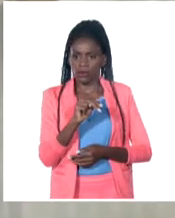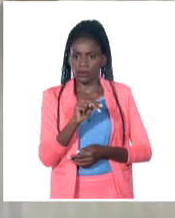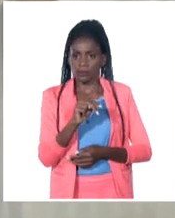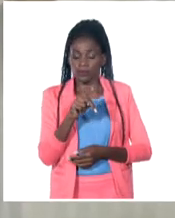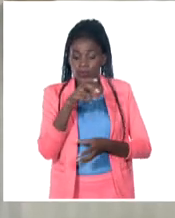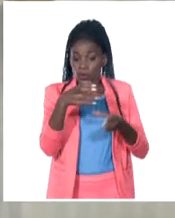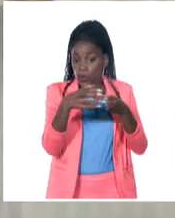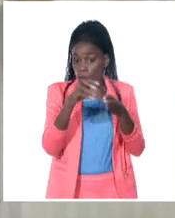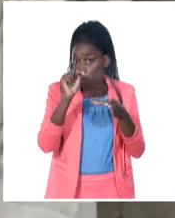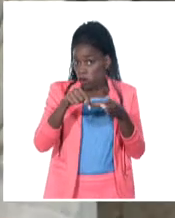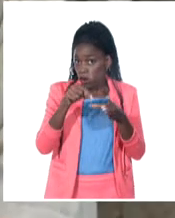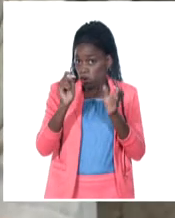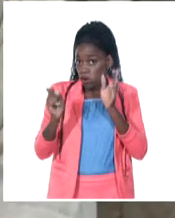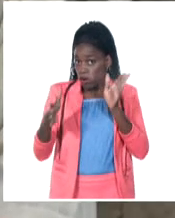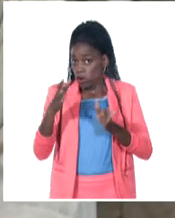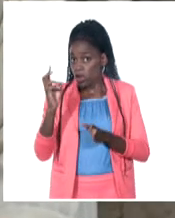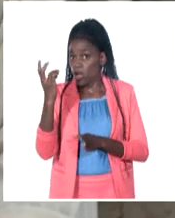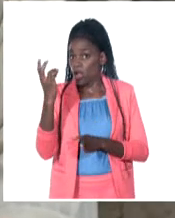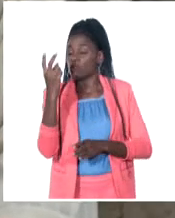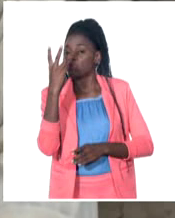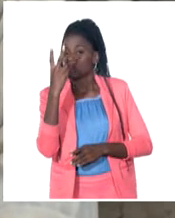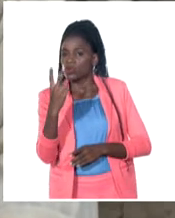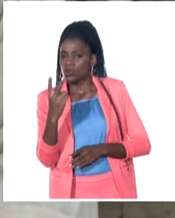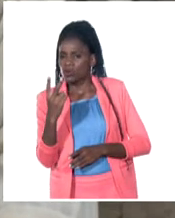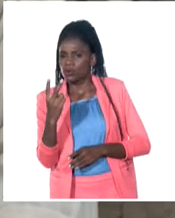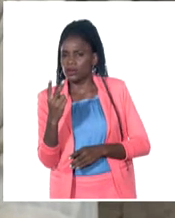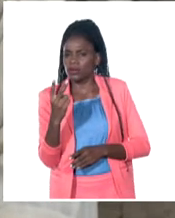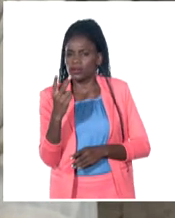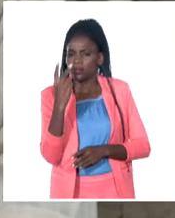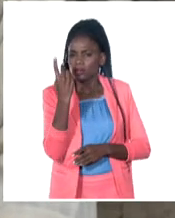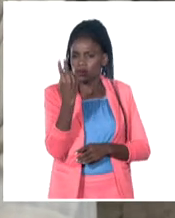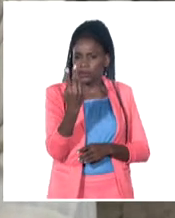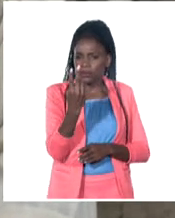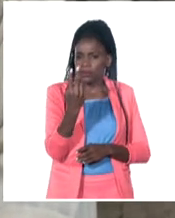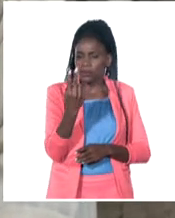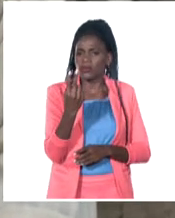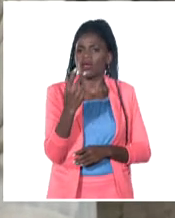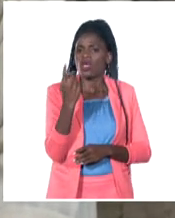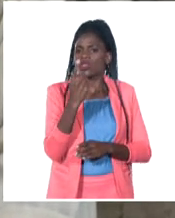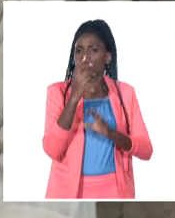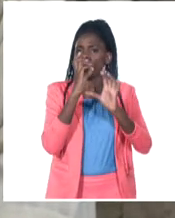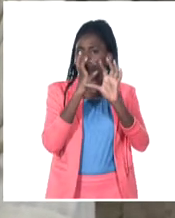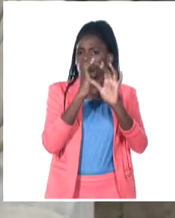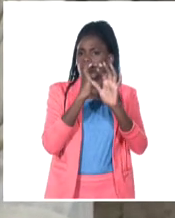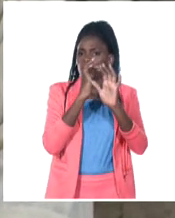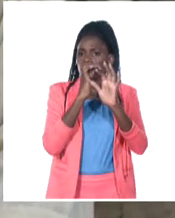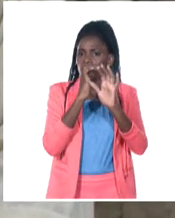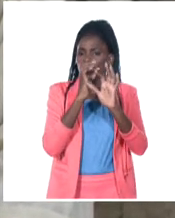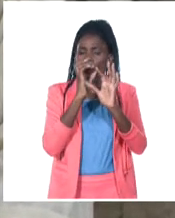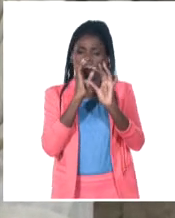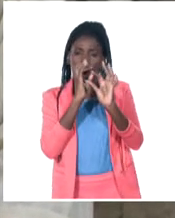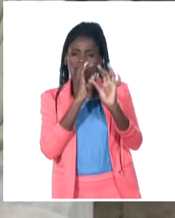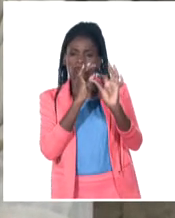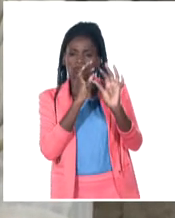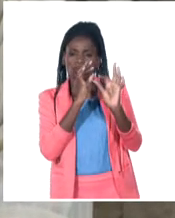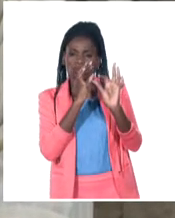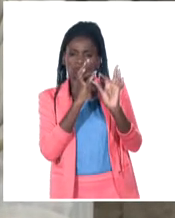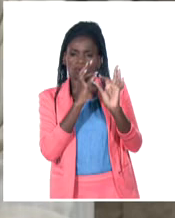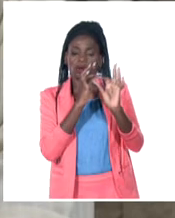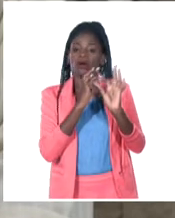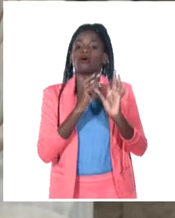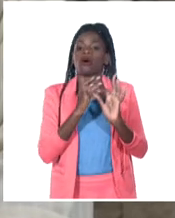tiene dos clarinetes, un figle, un trombón de pistones, un